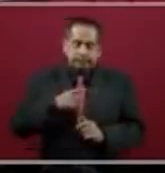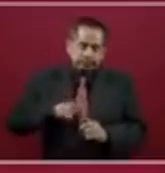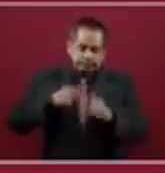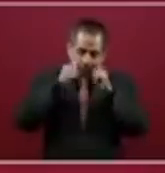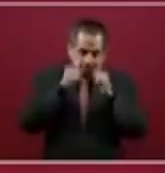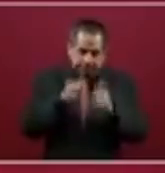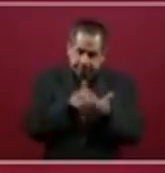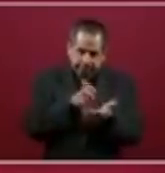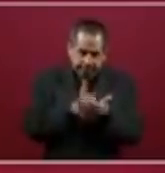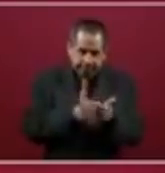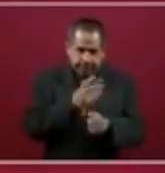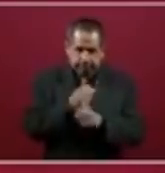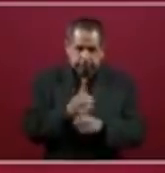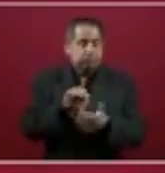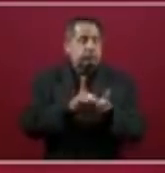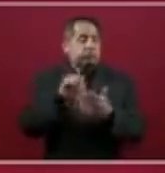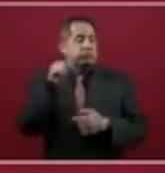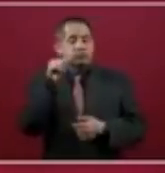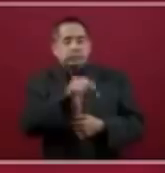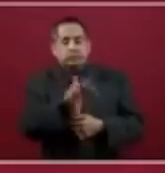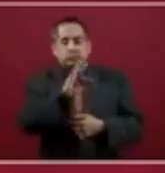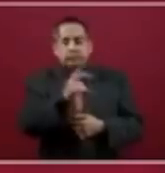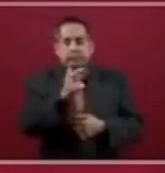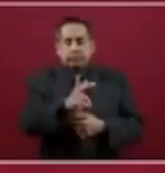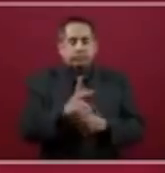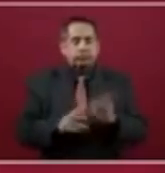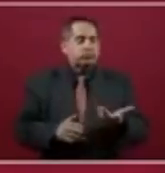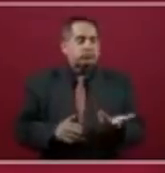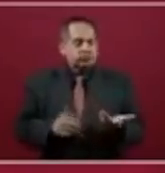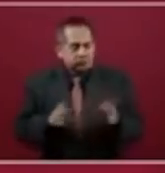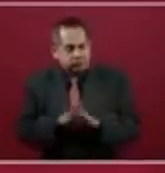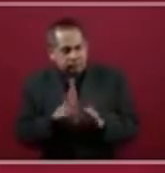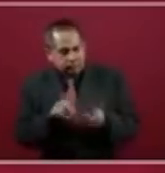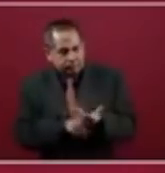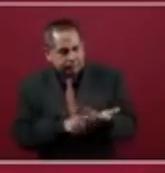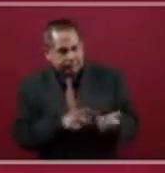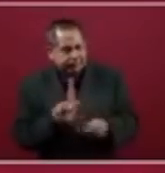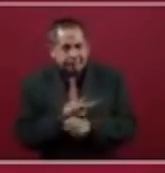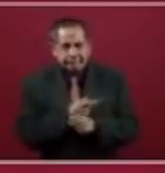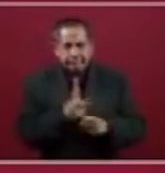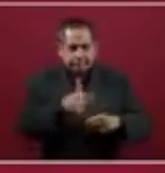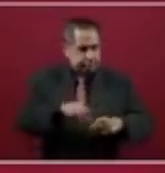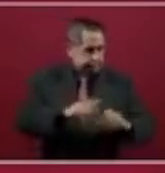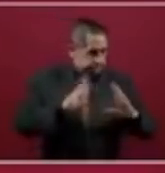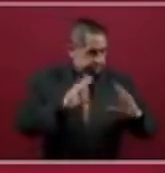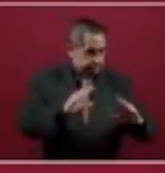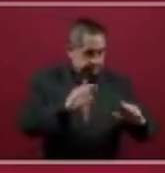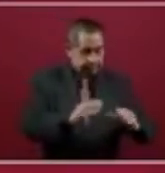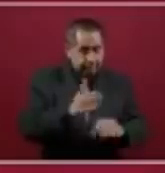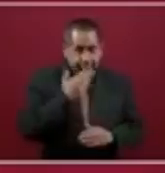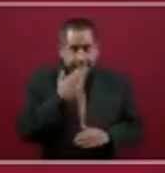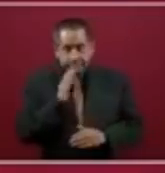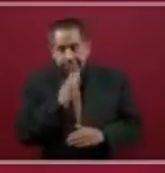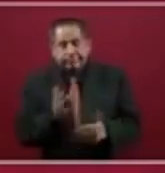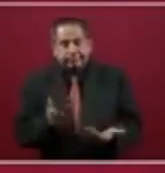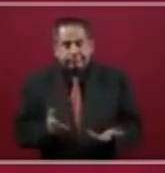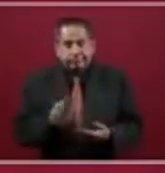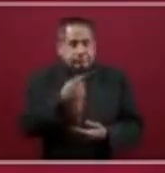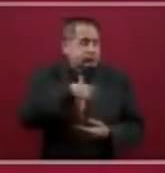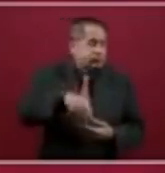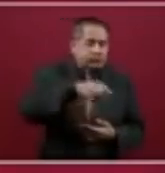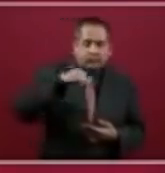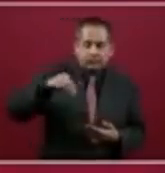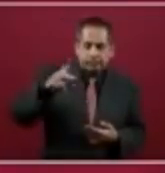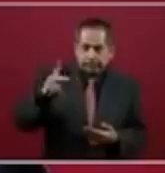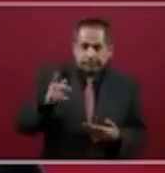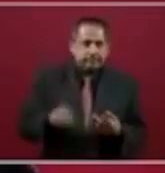atenderlo. En el caso de la fiscalía, a ver, ¿cómo está la capacitación de ministerios